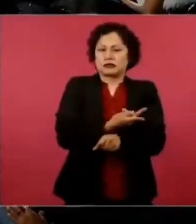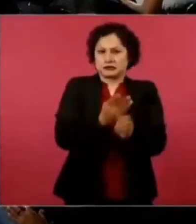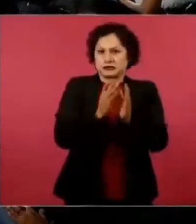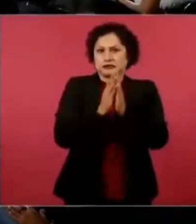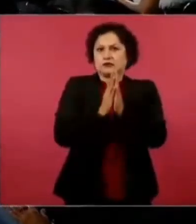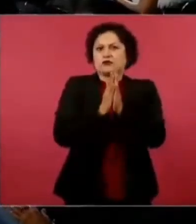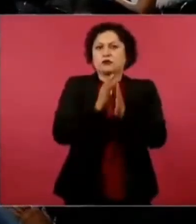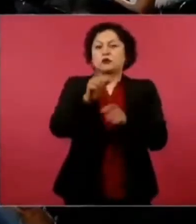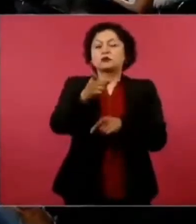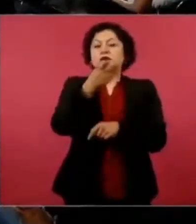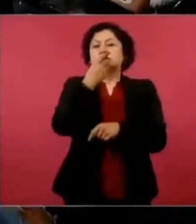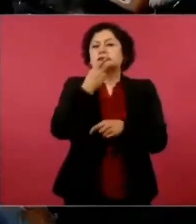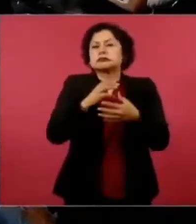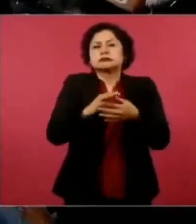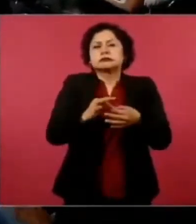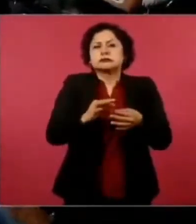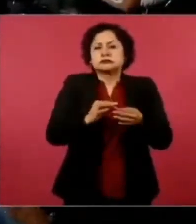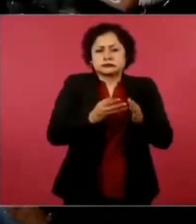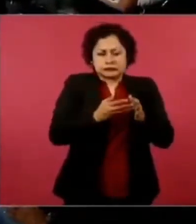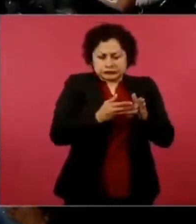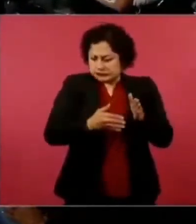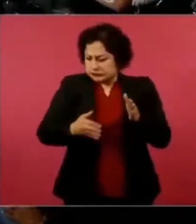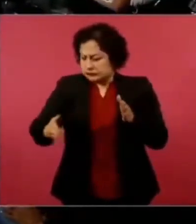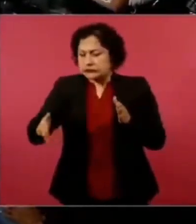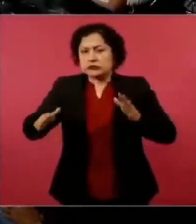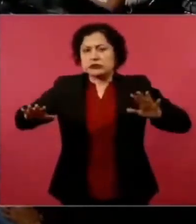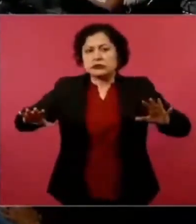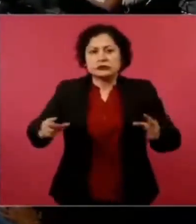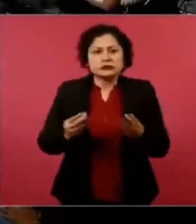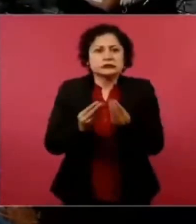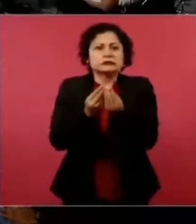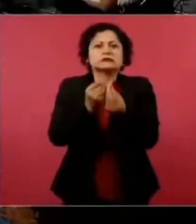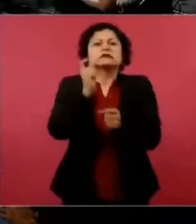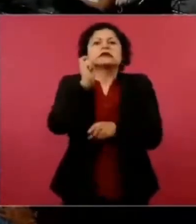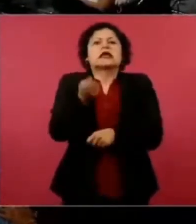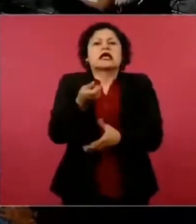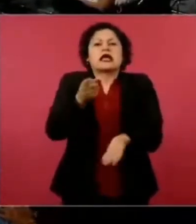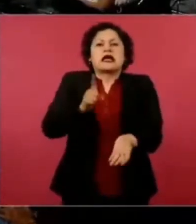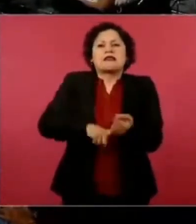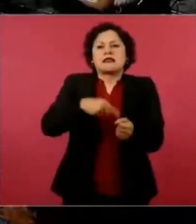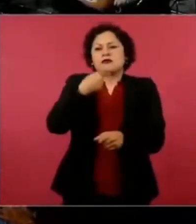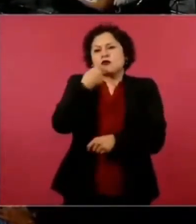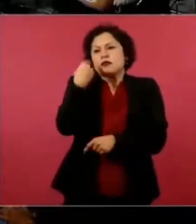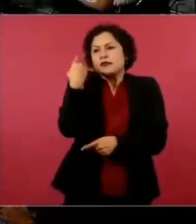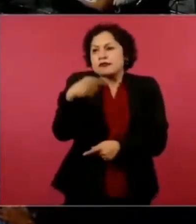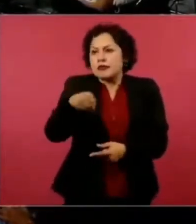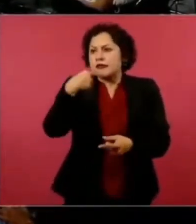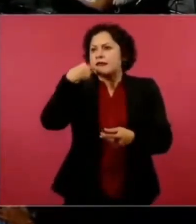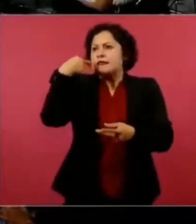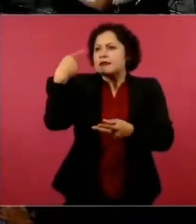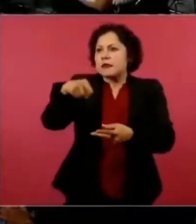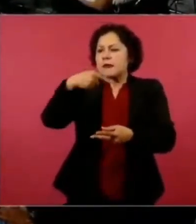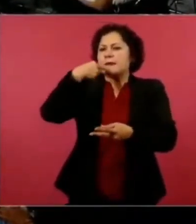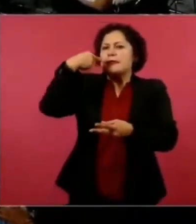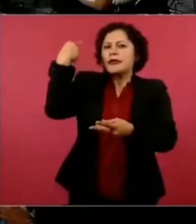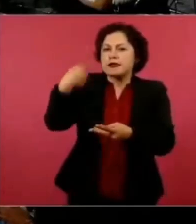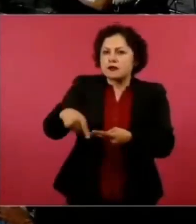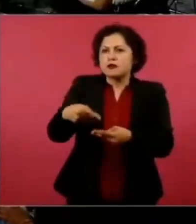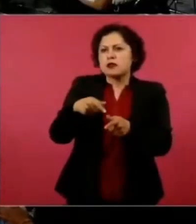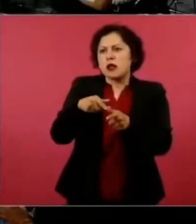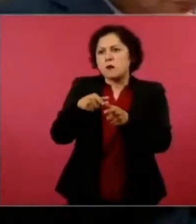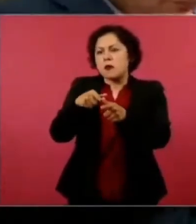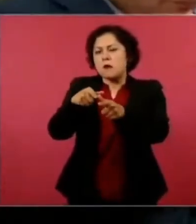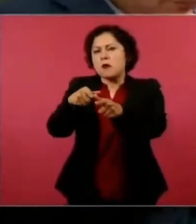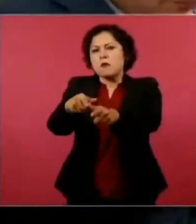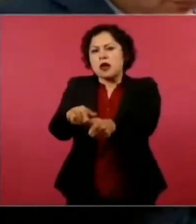caja sobre todos estos pues litigios que desde el inicio de su administración le fueron poniendo, le